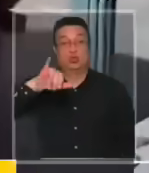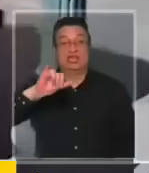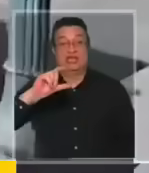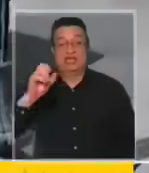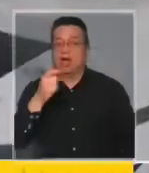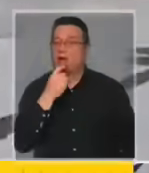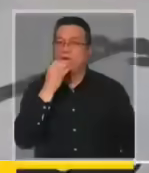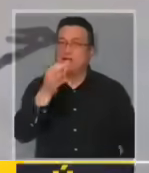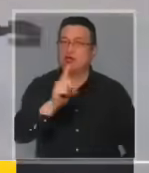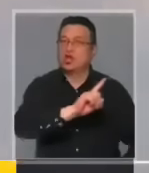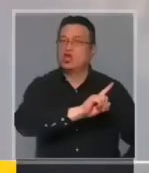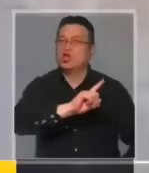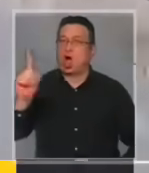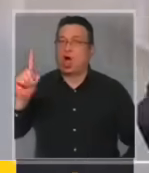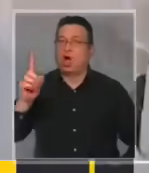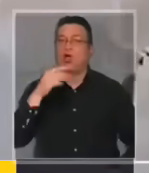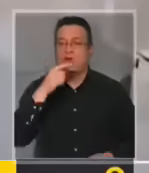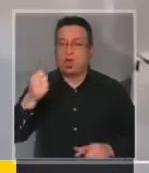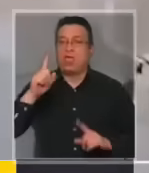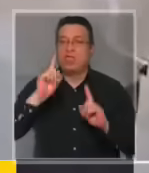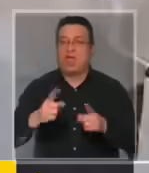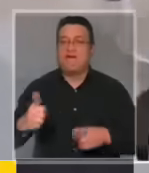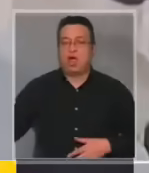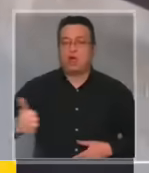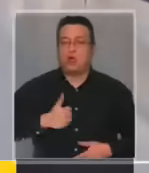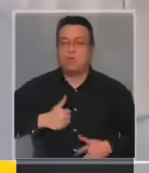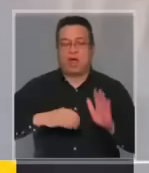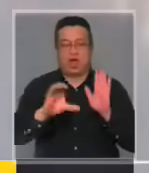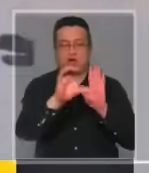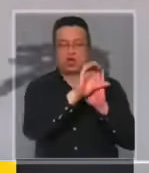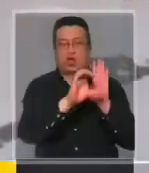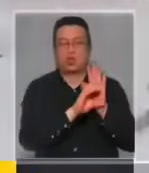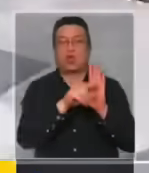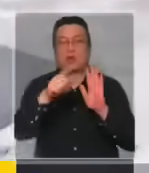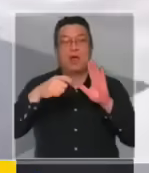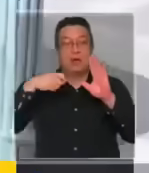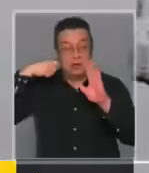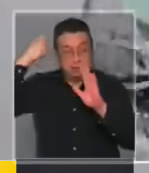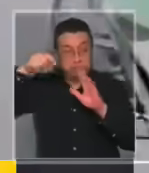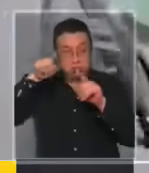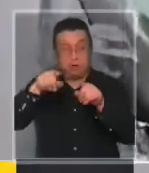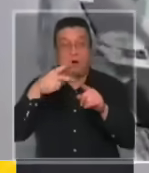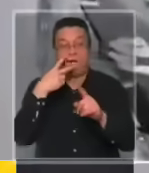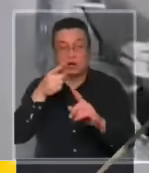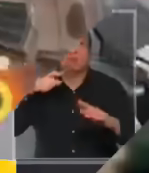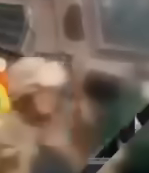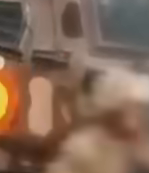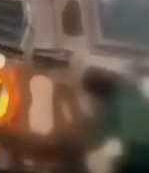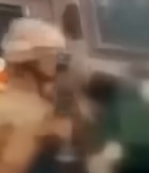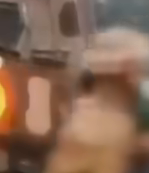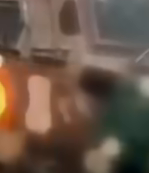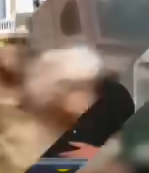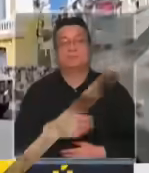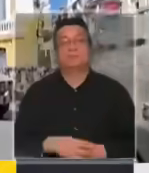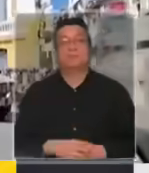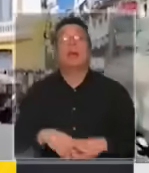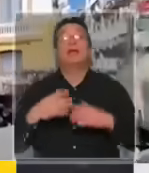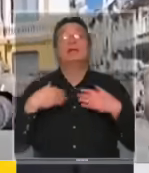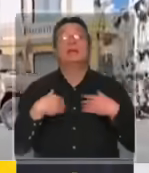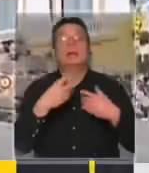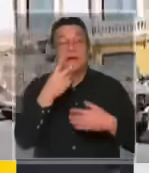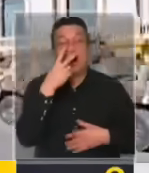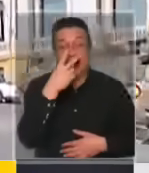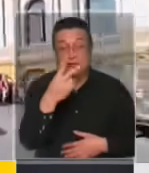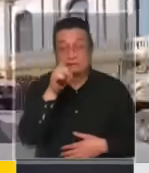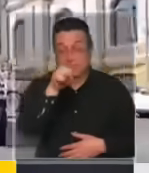cumple la constitución política del Estado y las imágenes que podemos ver del momento cuando se interviene. Claro que sí. Te quiero invitar a ti y